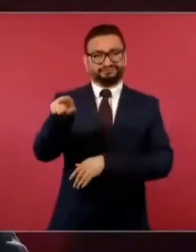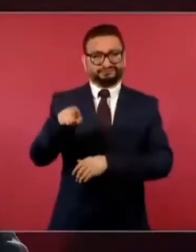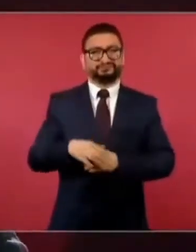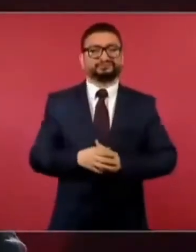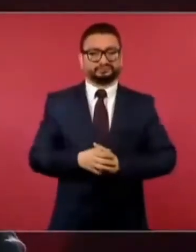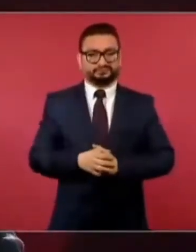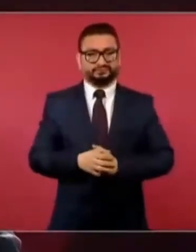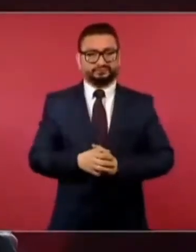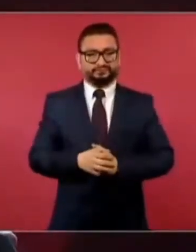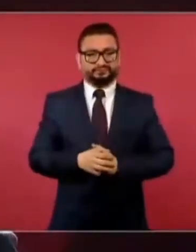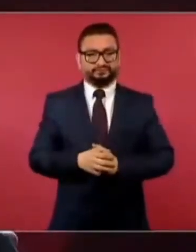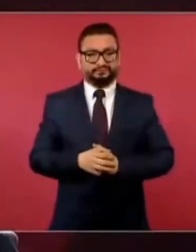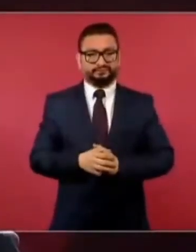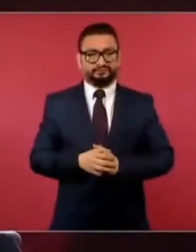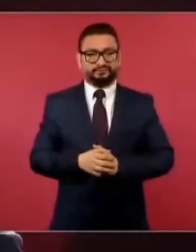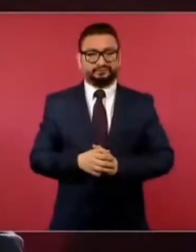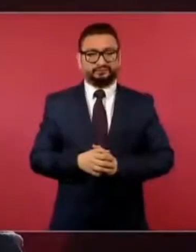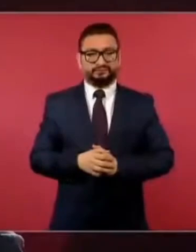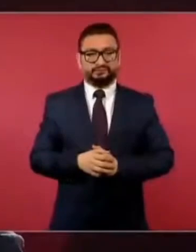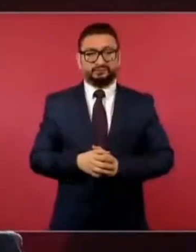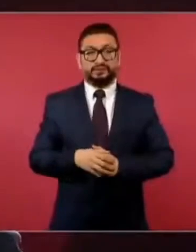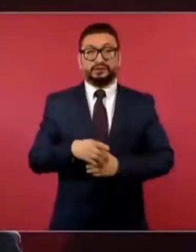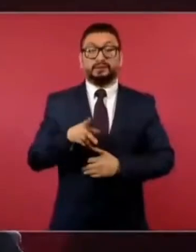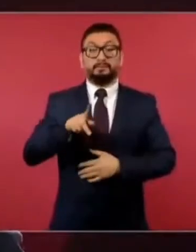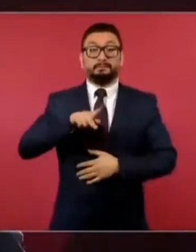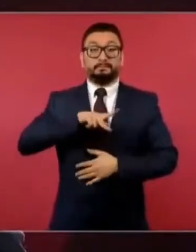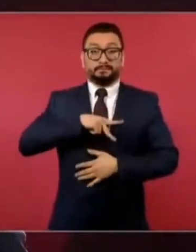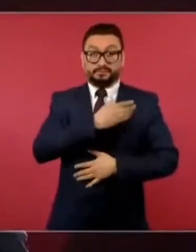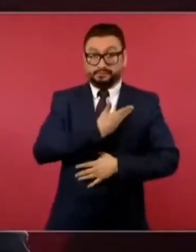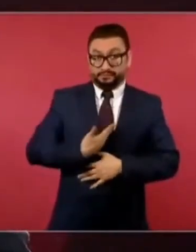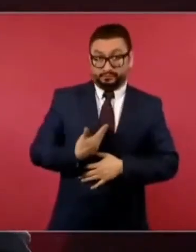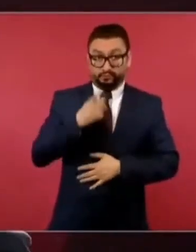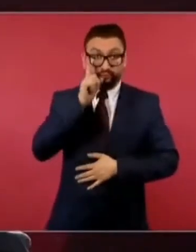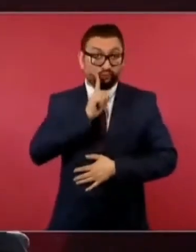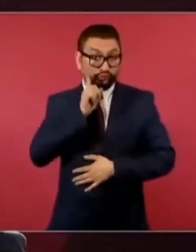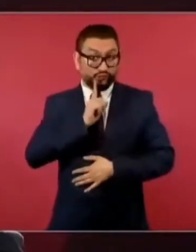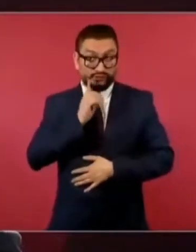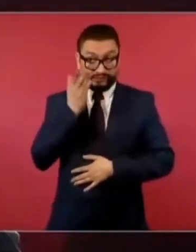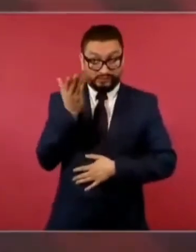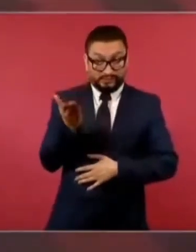Entonces, si mi presidenta